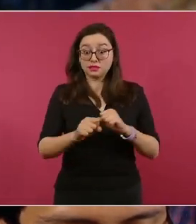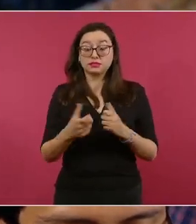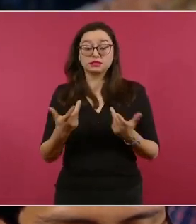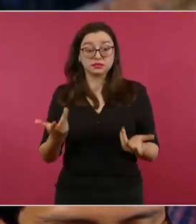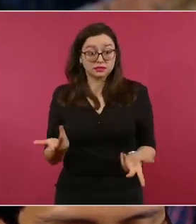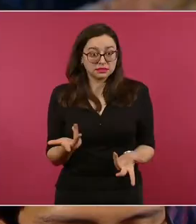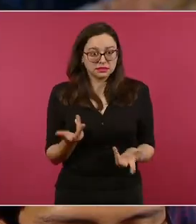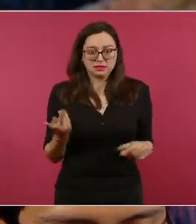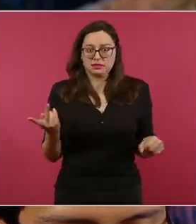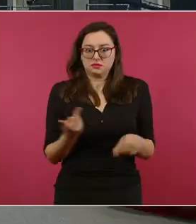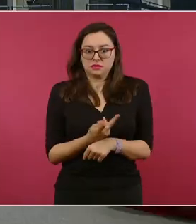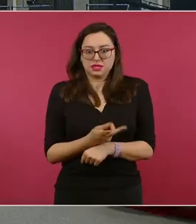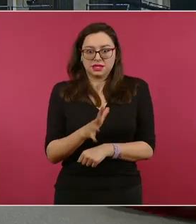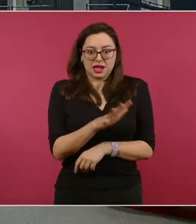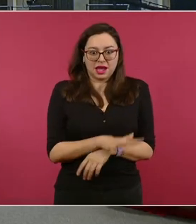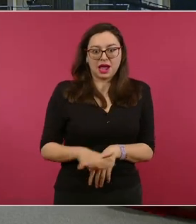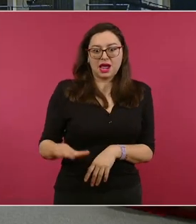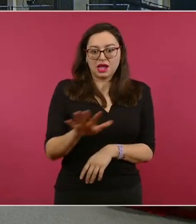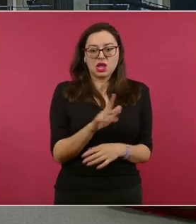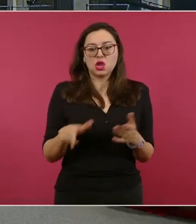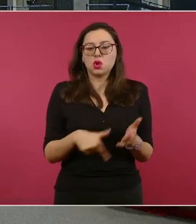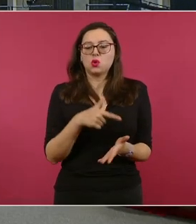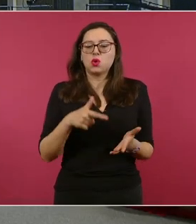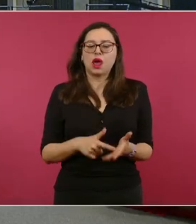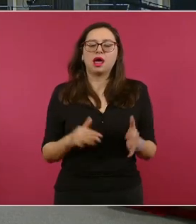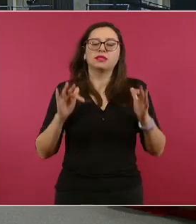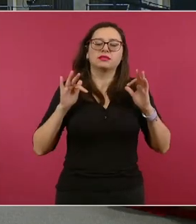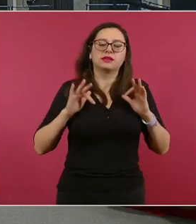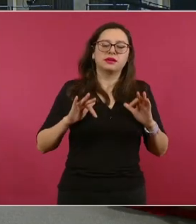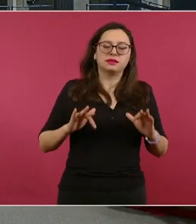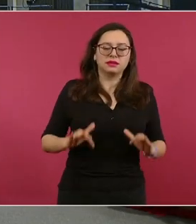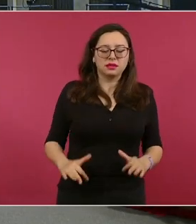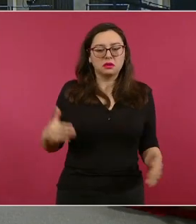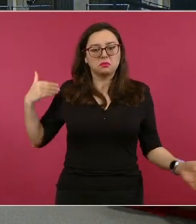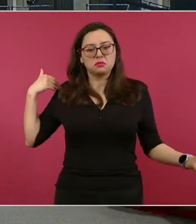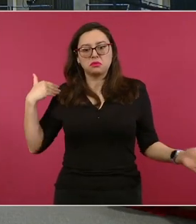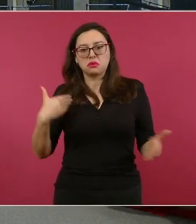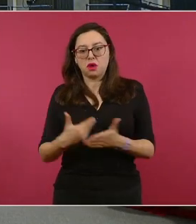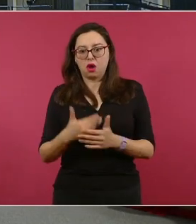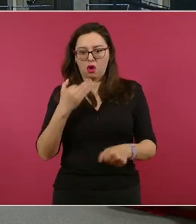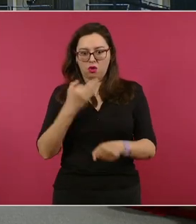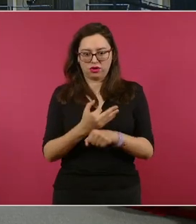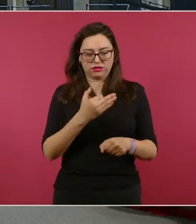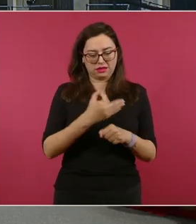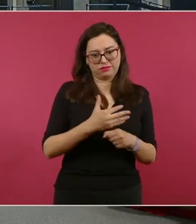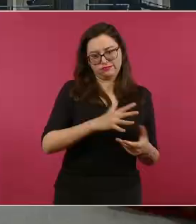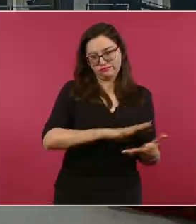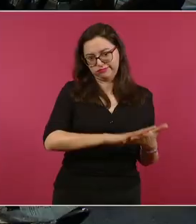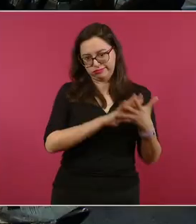ellos. Es decir, el refugio que había sido para muchos michoacanos en este punto ahora ya se está volviendo un tanto